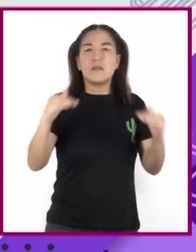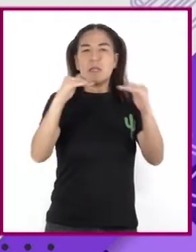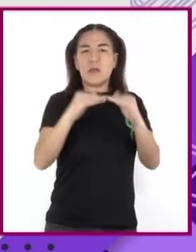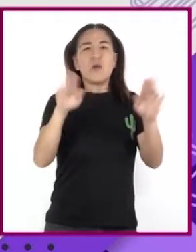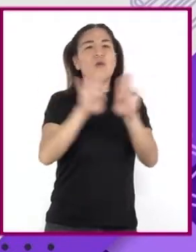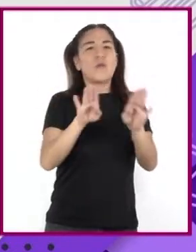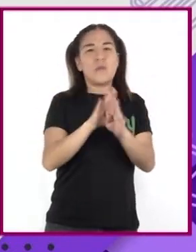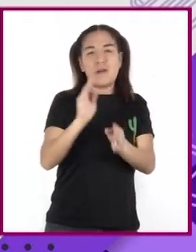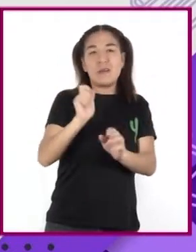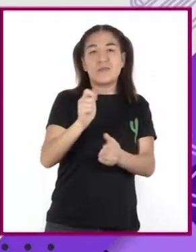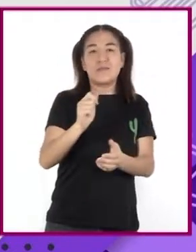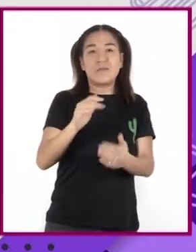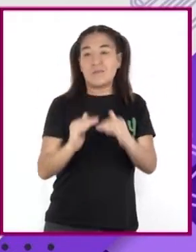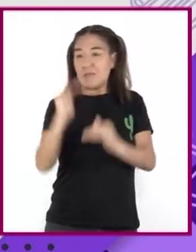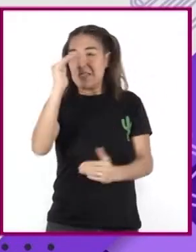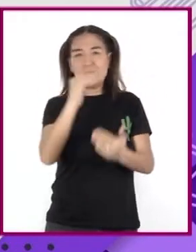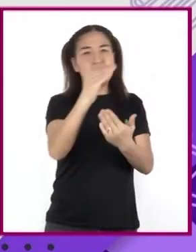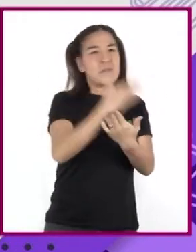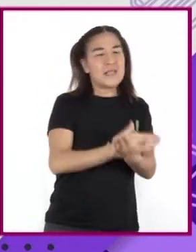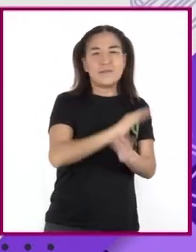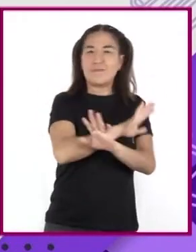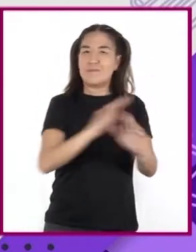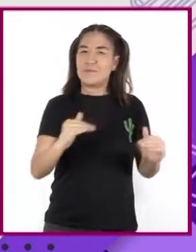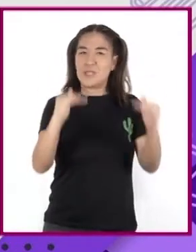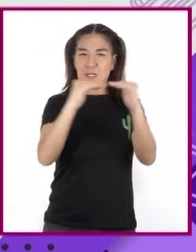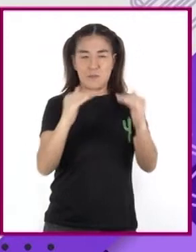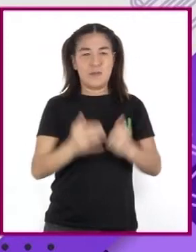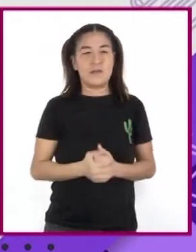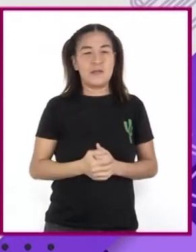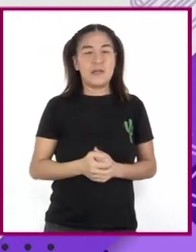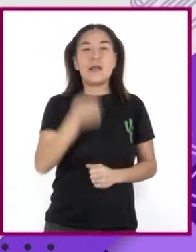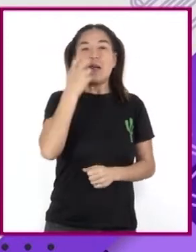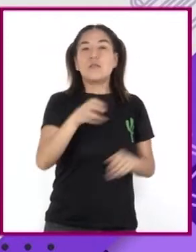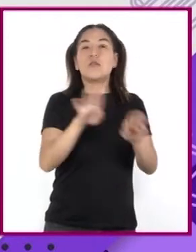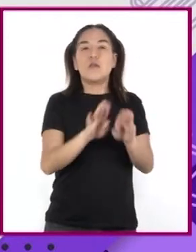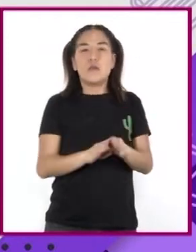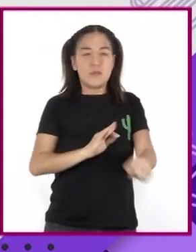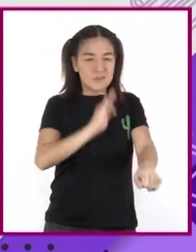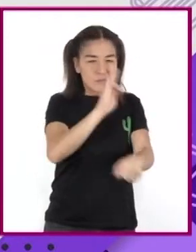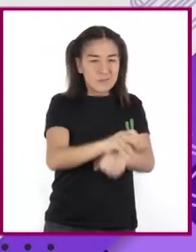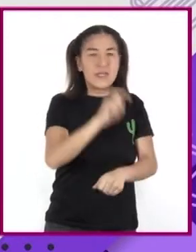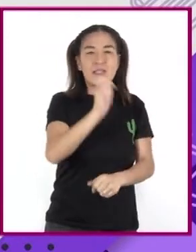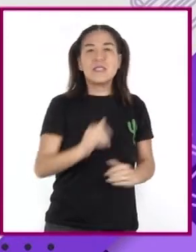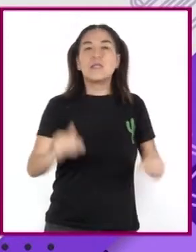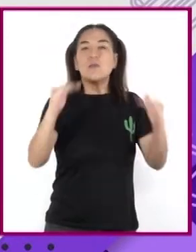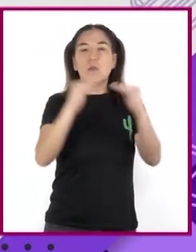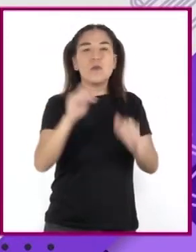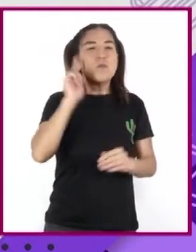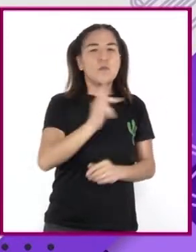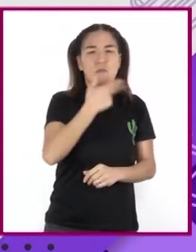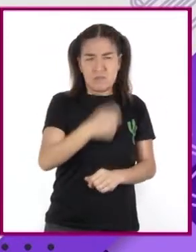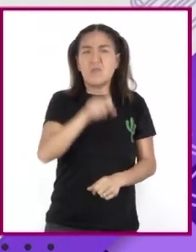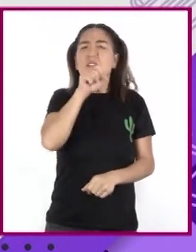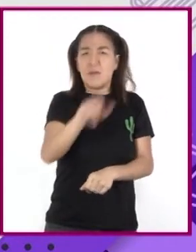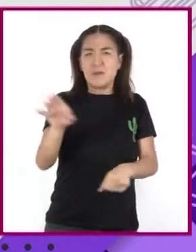sin distinción. Además, que la lucha por la igualdad de género también beneficia a los